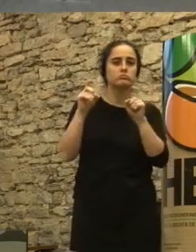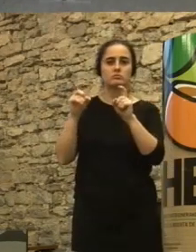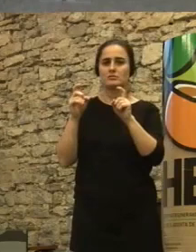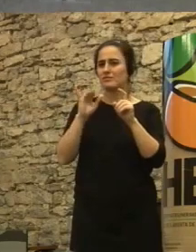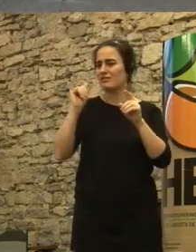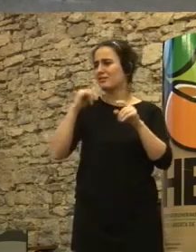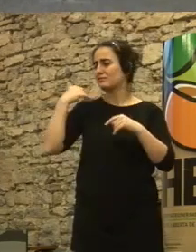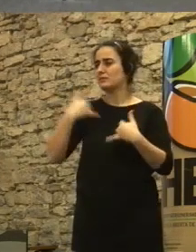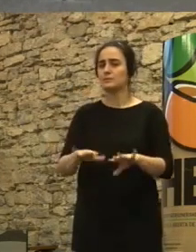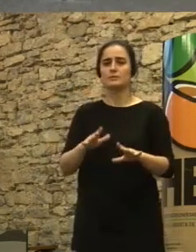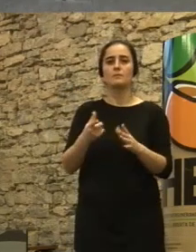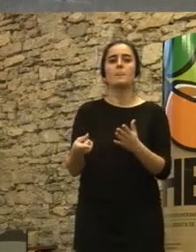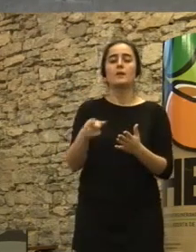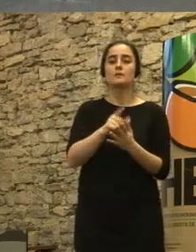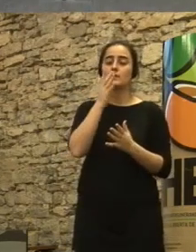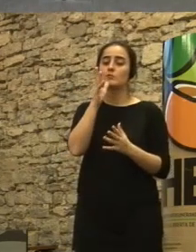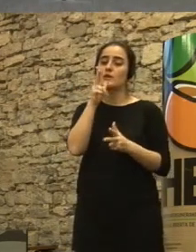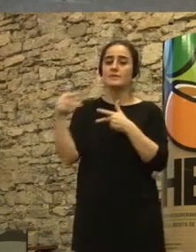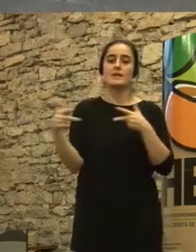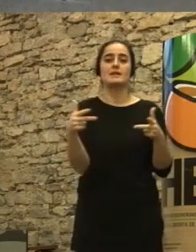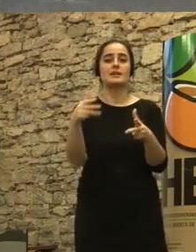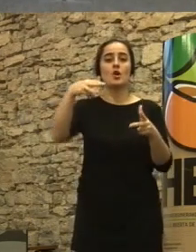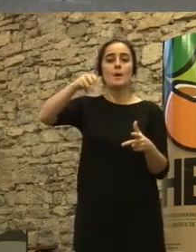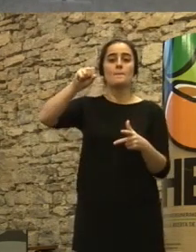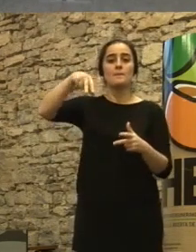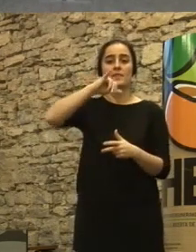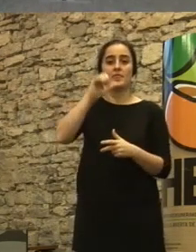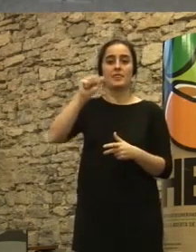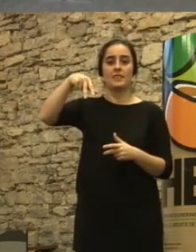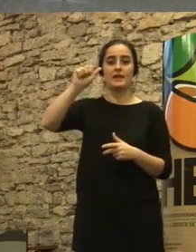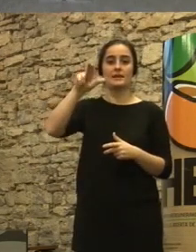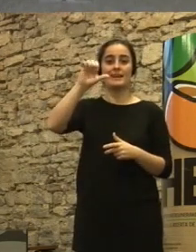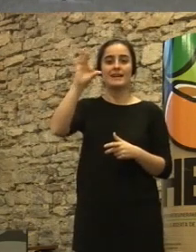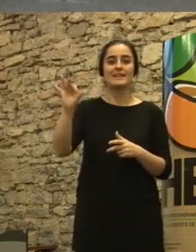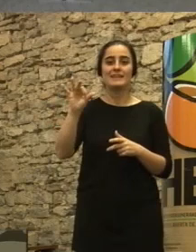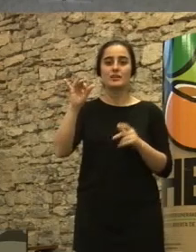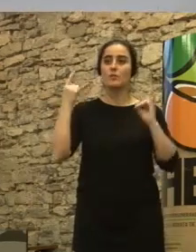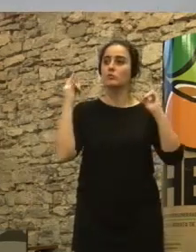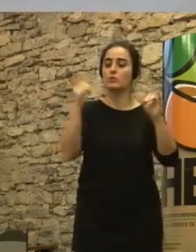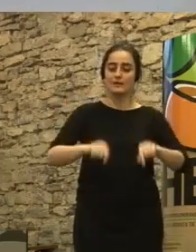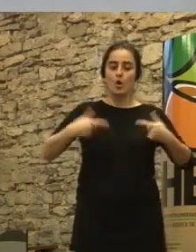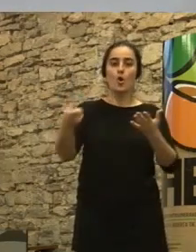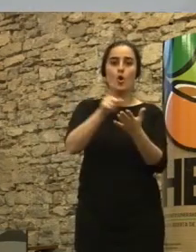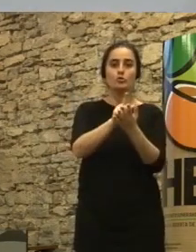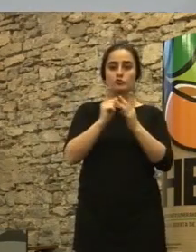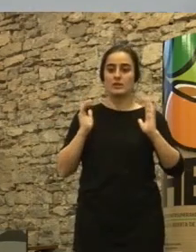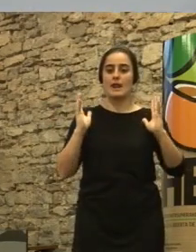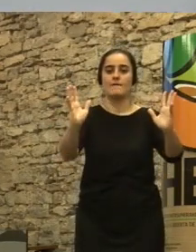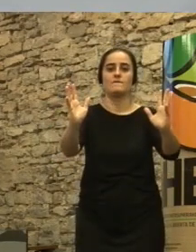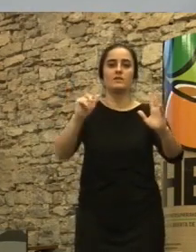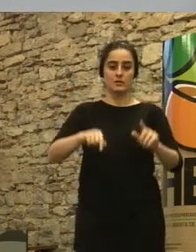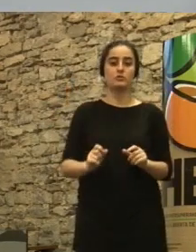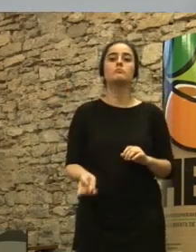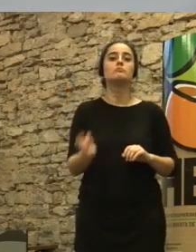La renaturalización de Río Manzanares fue una iniciativa ciudadana. Luego después, ¿sabéis de lo que hablo? Y